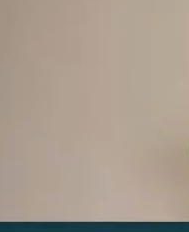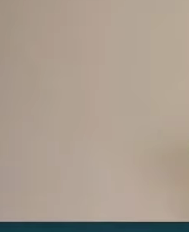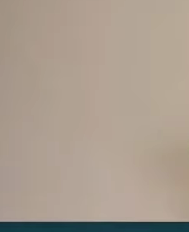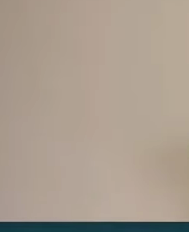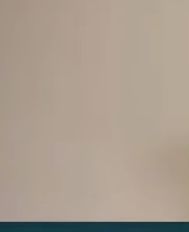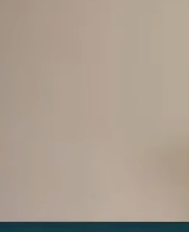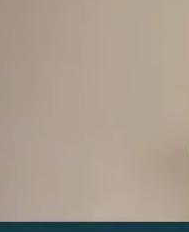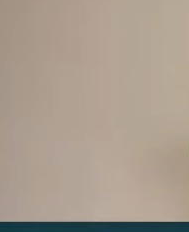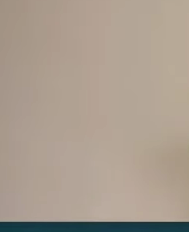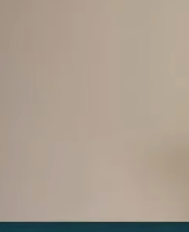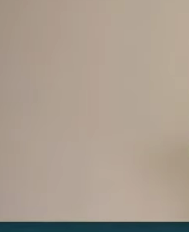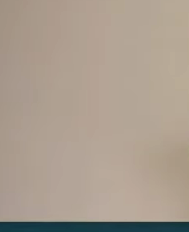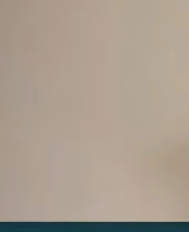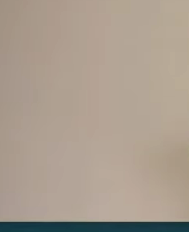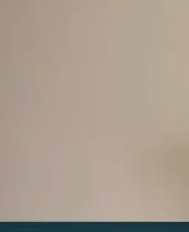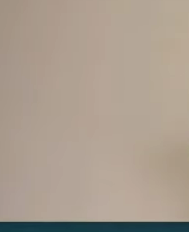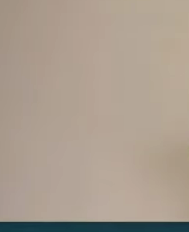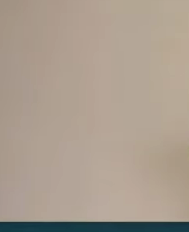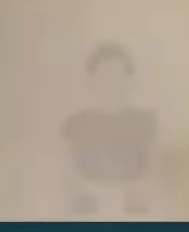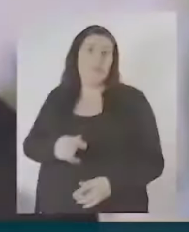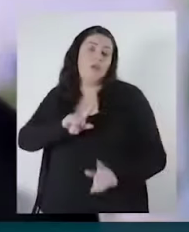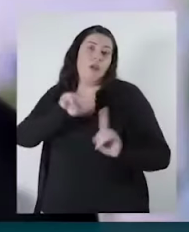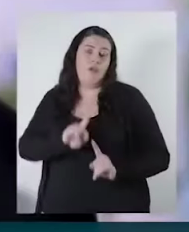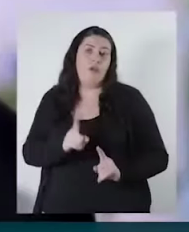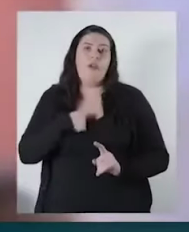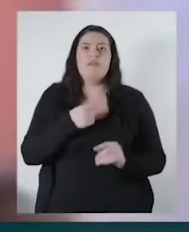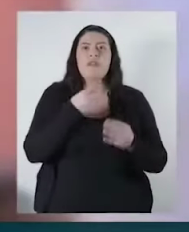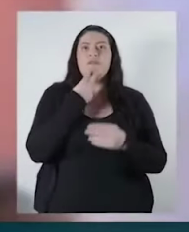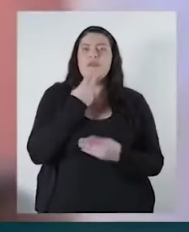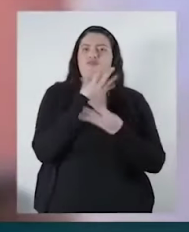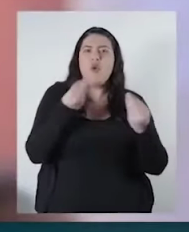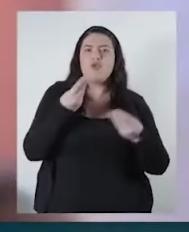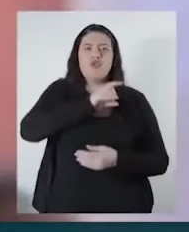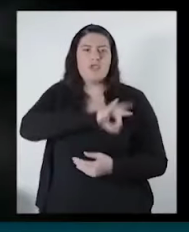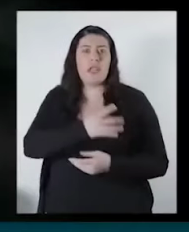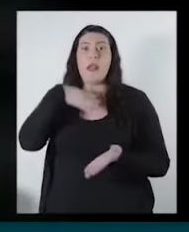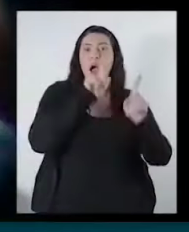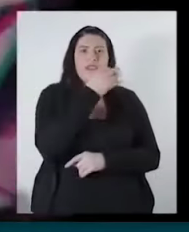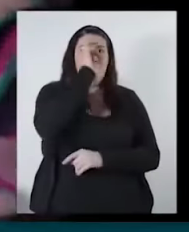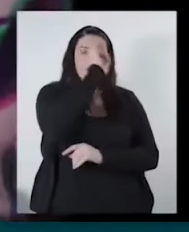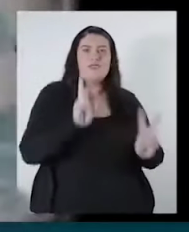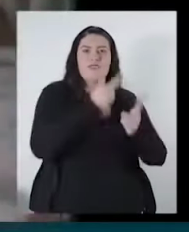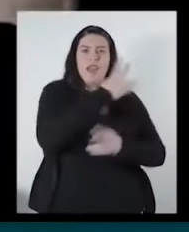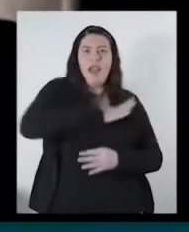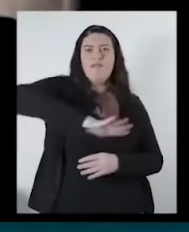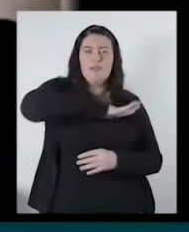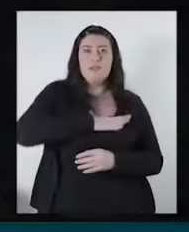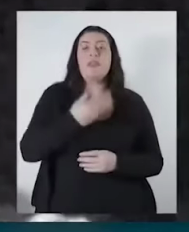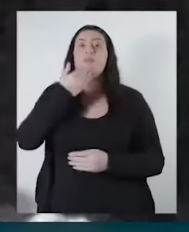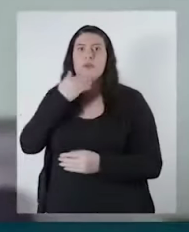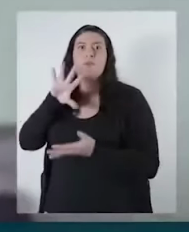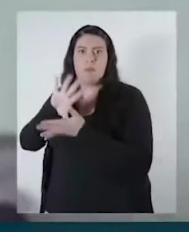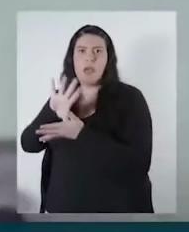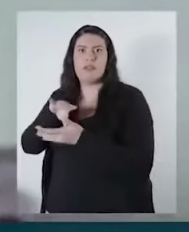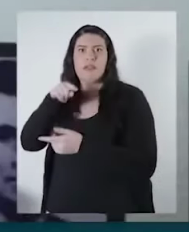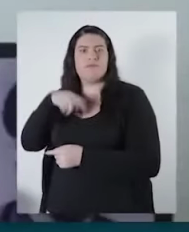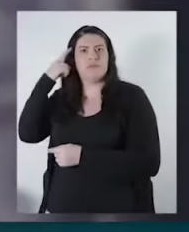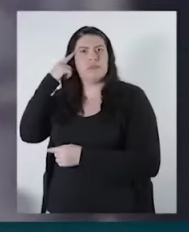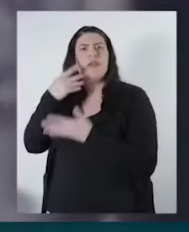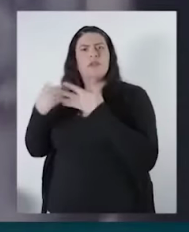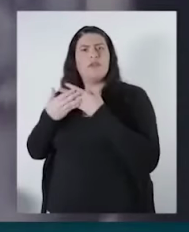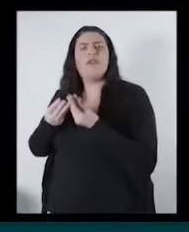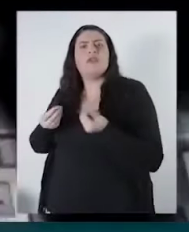si no te guste o no vives en muchos chiles tienes en el país de los que dicen que pinochet no salvo pero también en el país